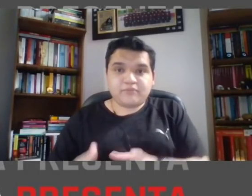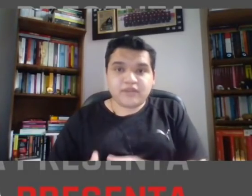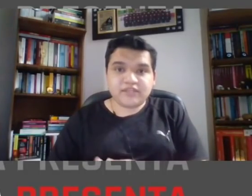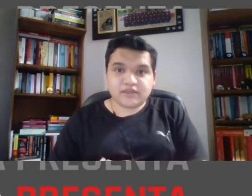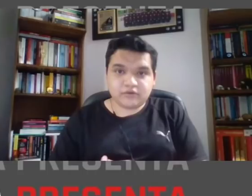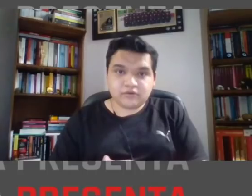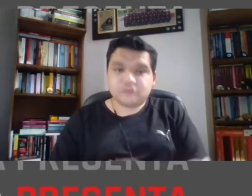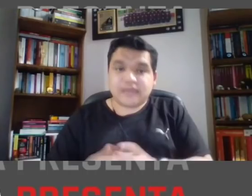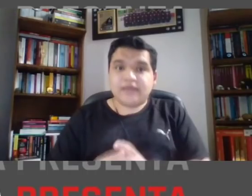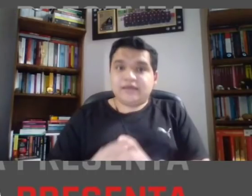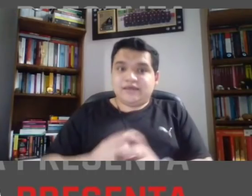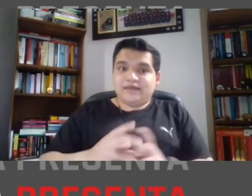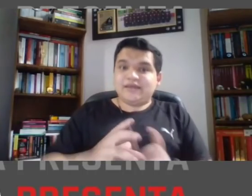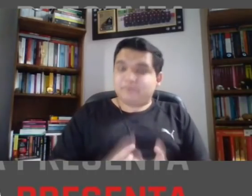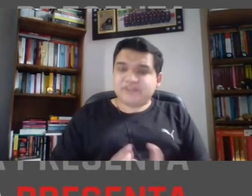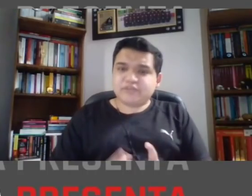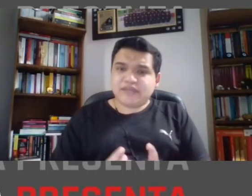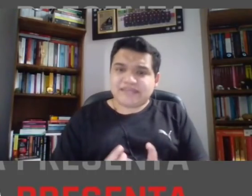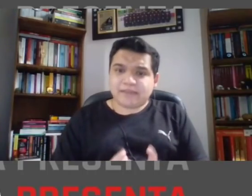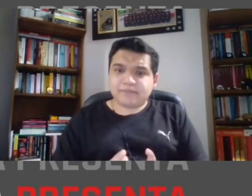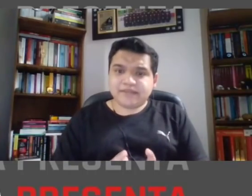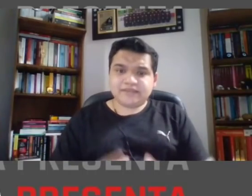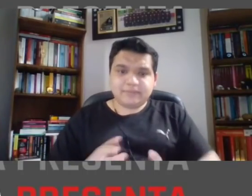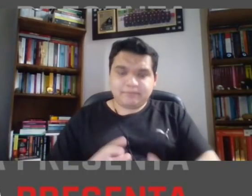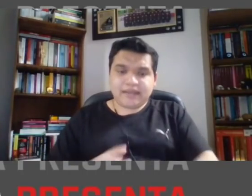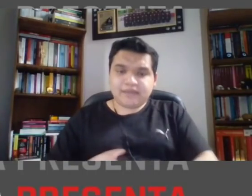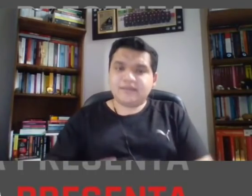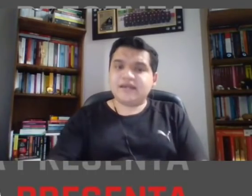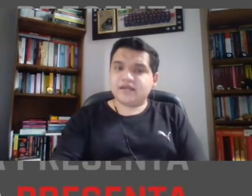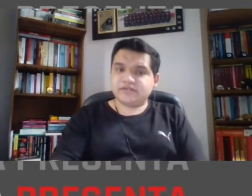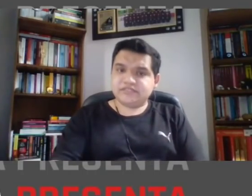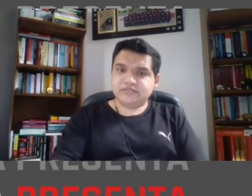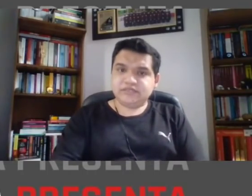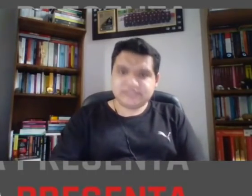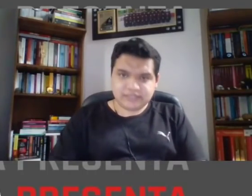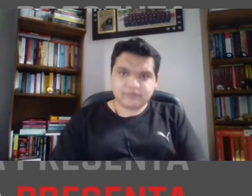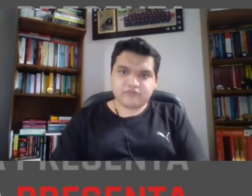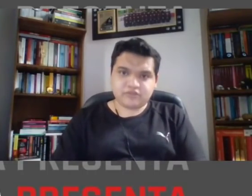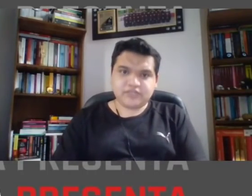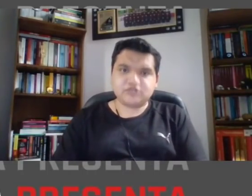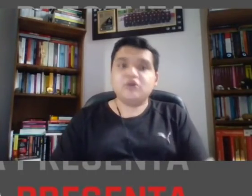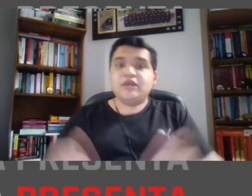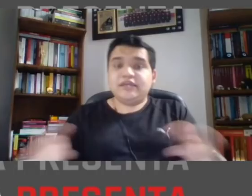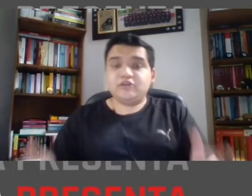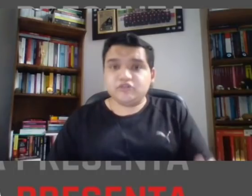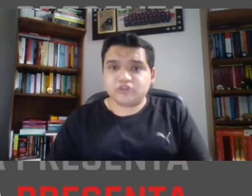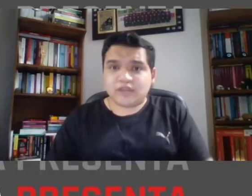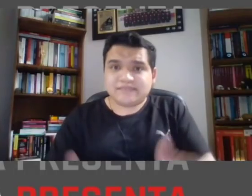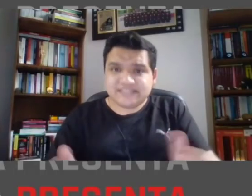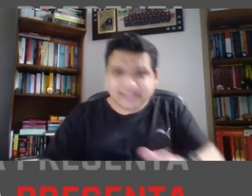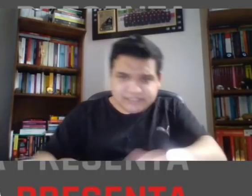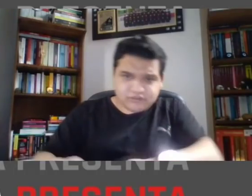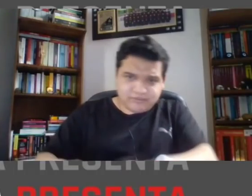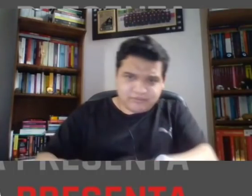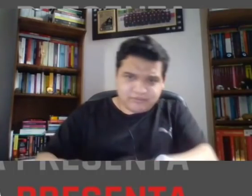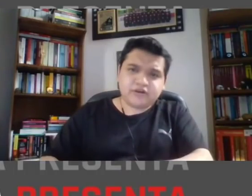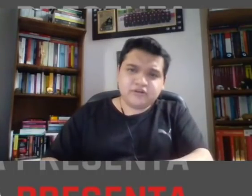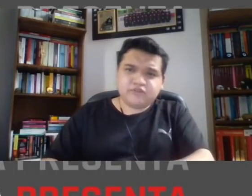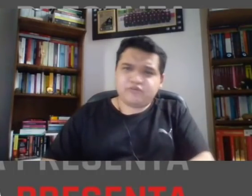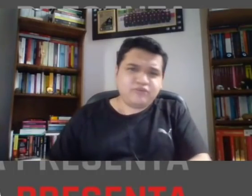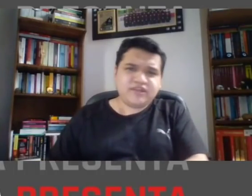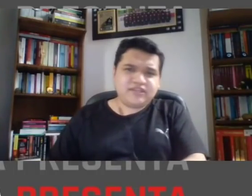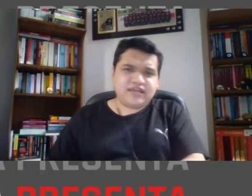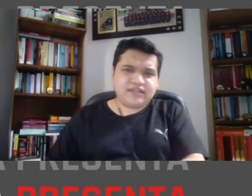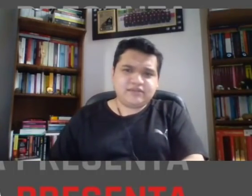su poder político. O sea, puede ser una trampa para Kamala Harris, ¿eh? Ese tema de fronterizo. Incluso la visita que hizo en